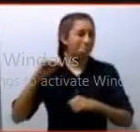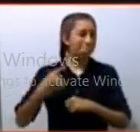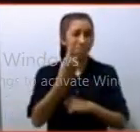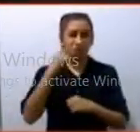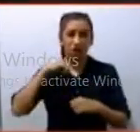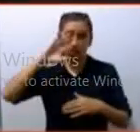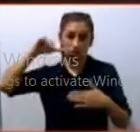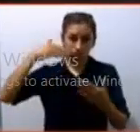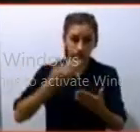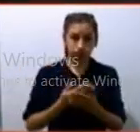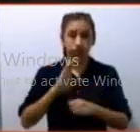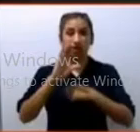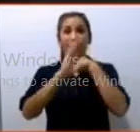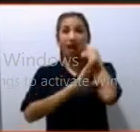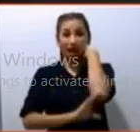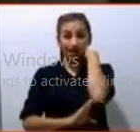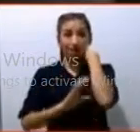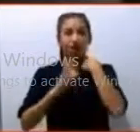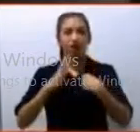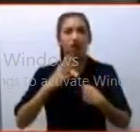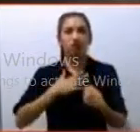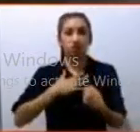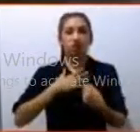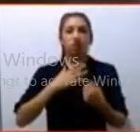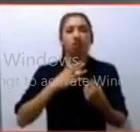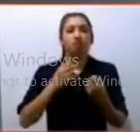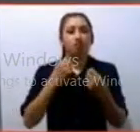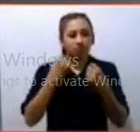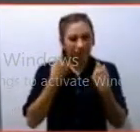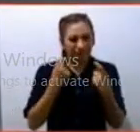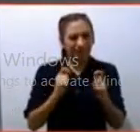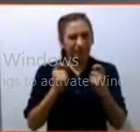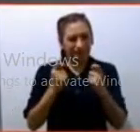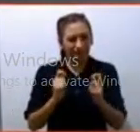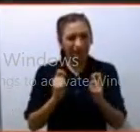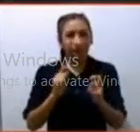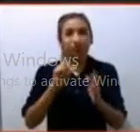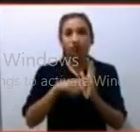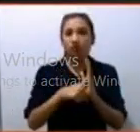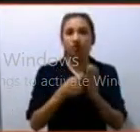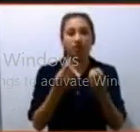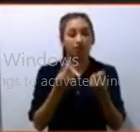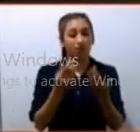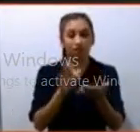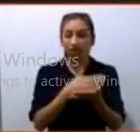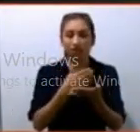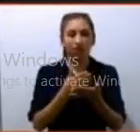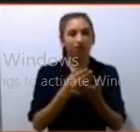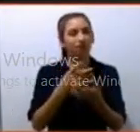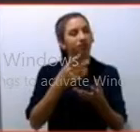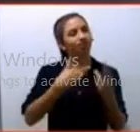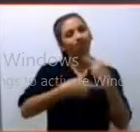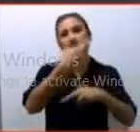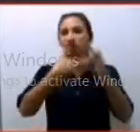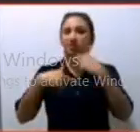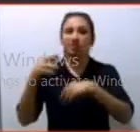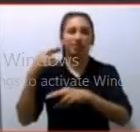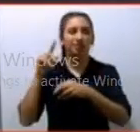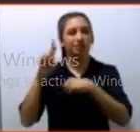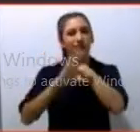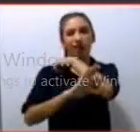lo intentamos. Por motivos económicos, me regresé a Cajamarca. Regresé de nuevo a intentar segunda